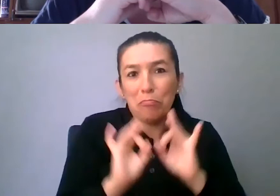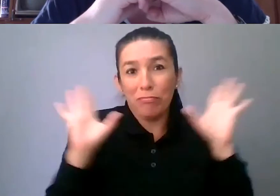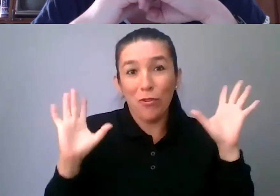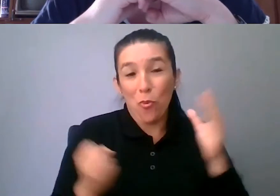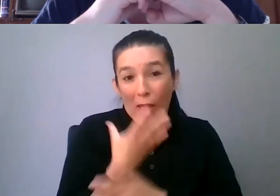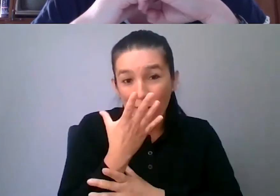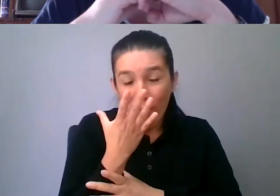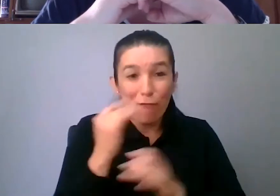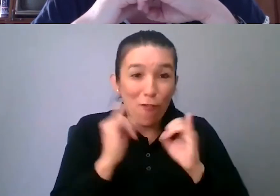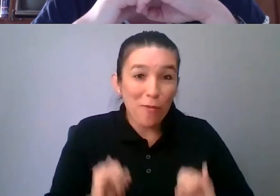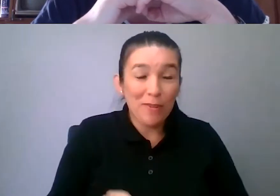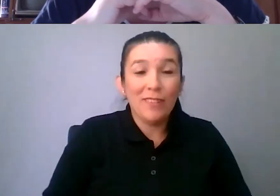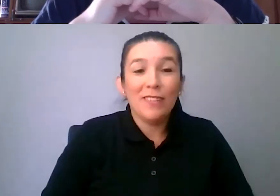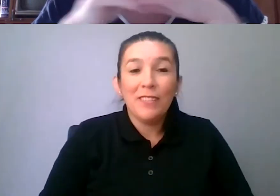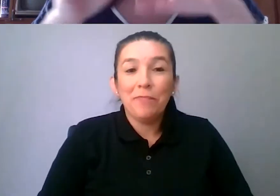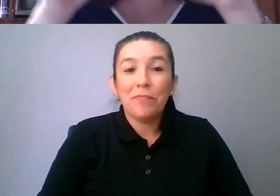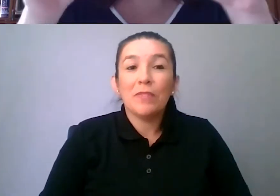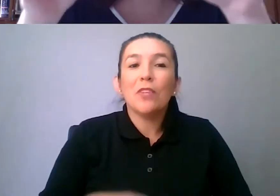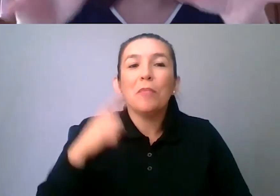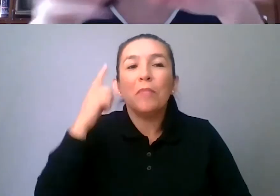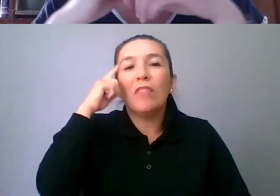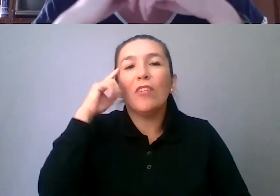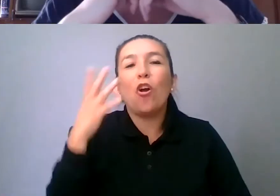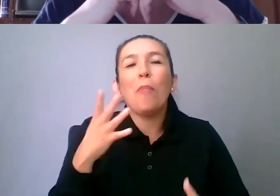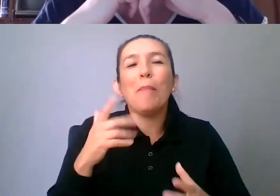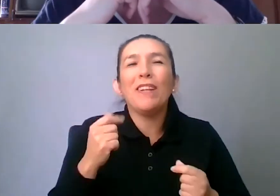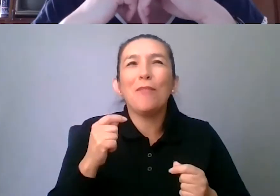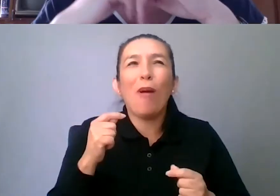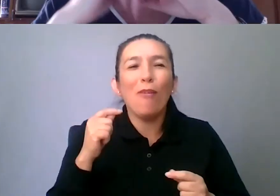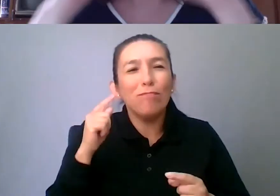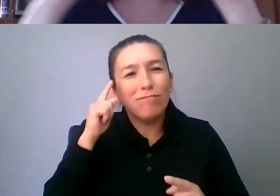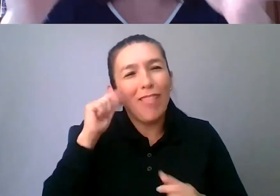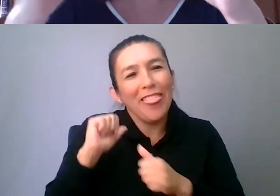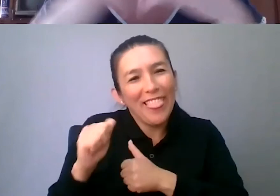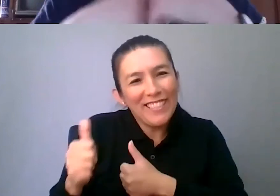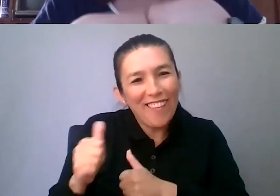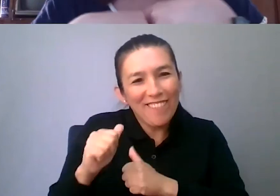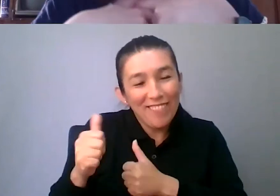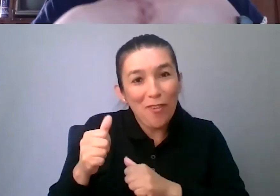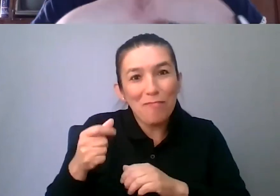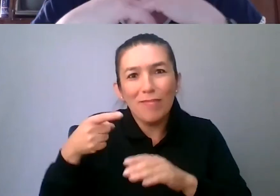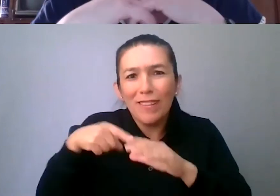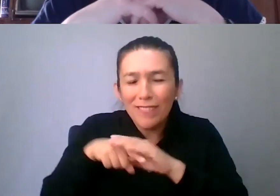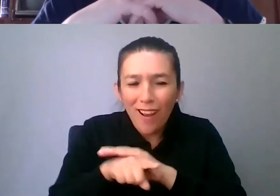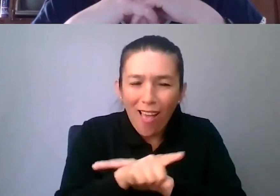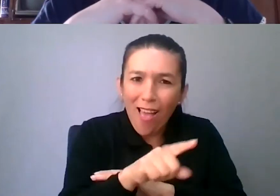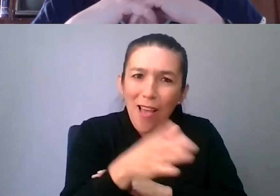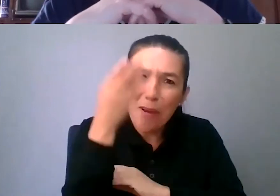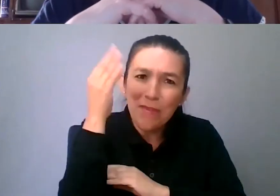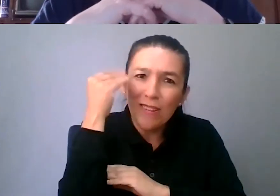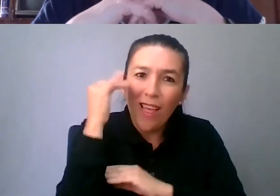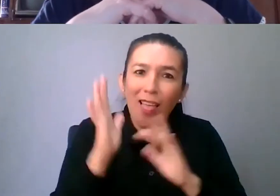Entonces, yo creo que es como todo una aventura el meterse en este mundo tan lindo que son de las